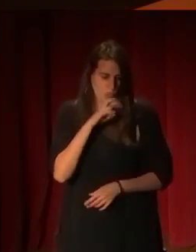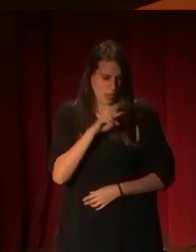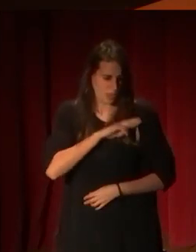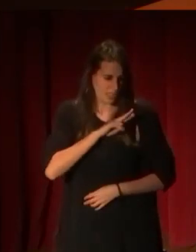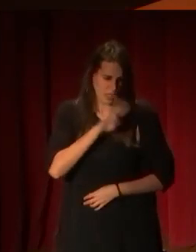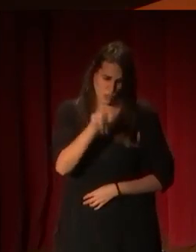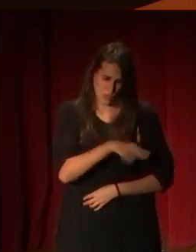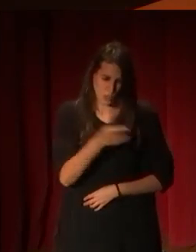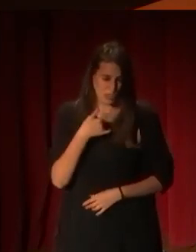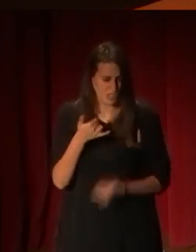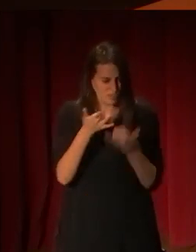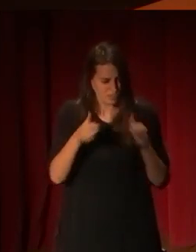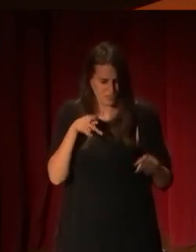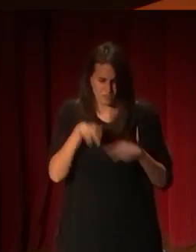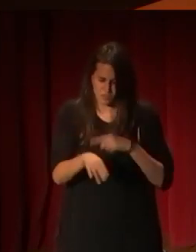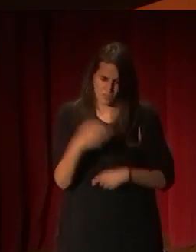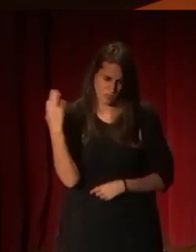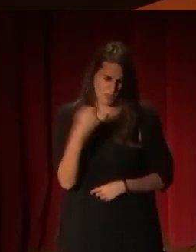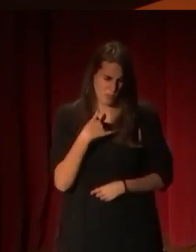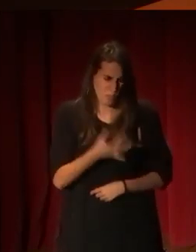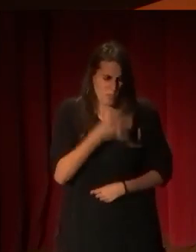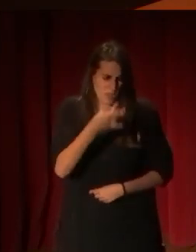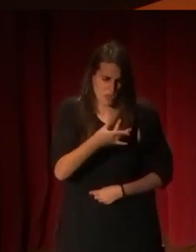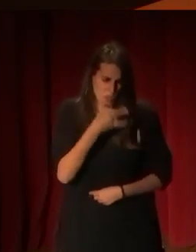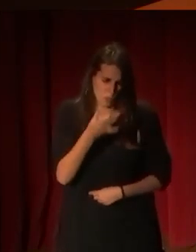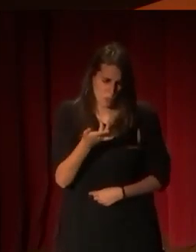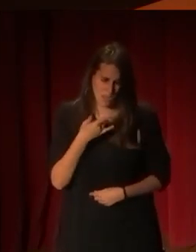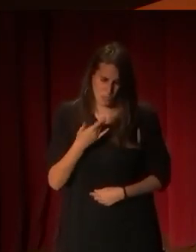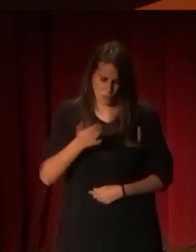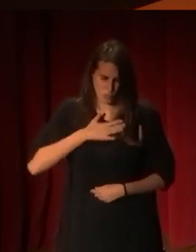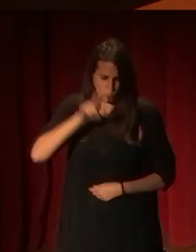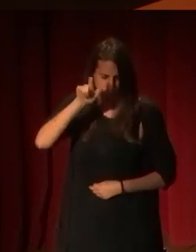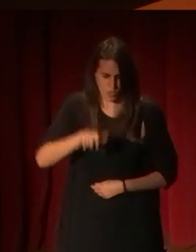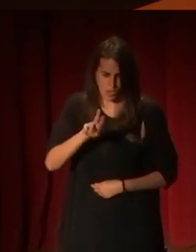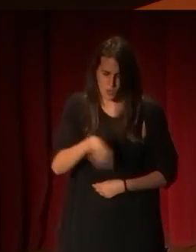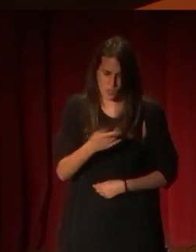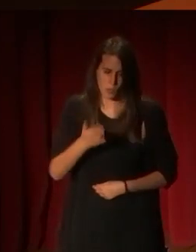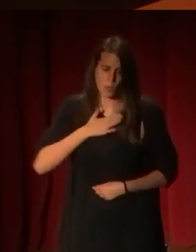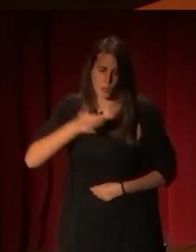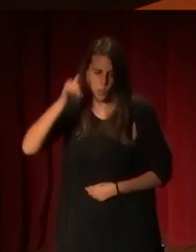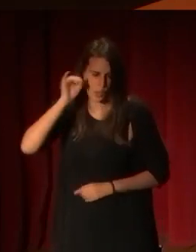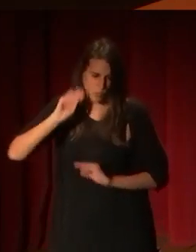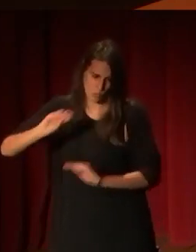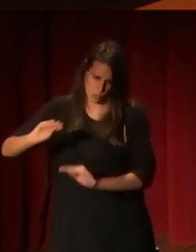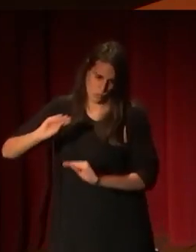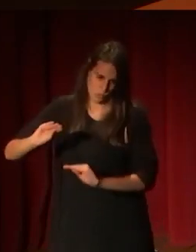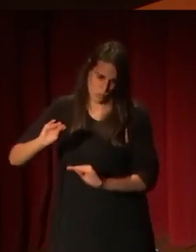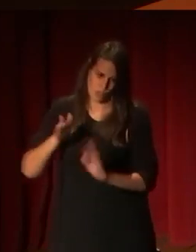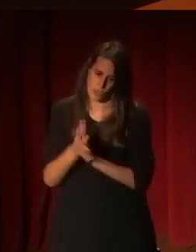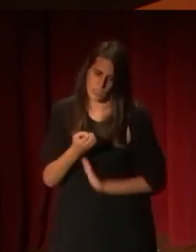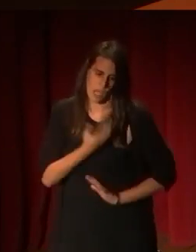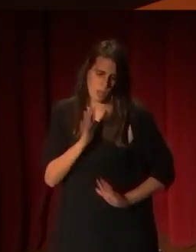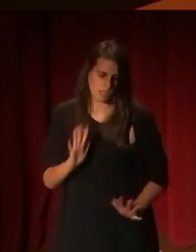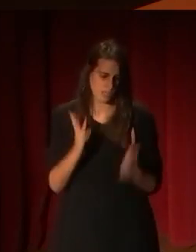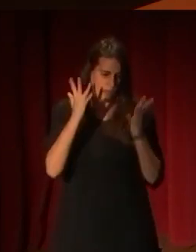queriendo abolir tales espectáculos cruentos y vergonzosos propios no de hombres sino del demonio y para proveer a la salvación de las almas